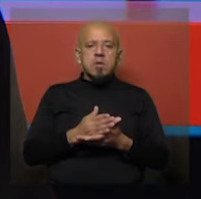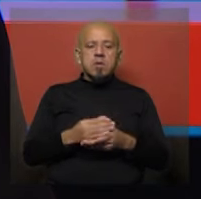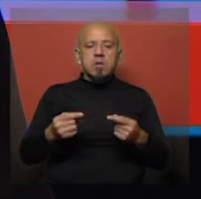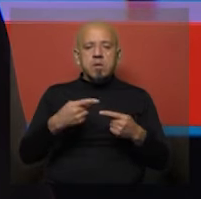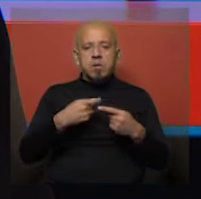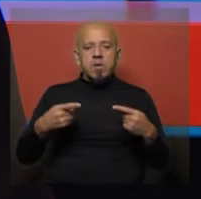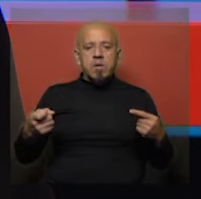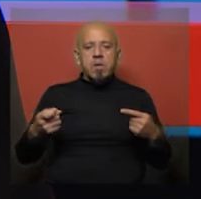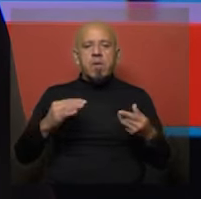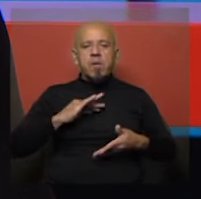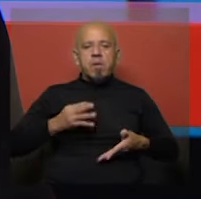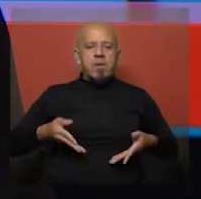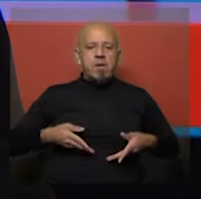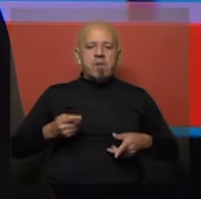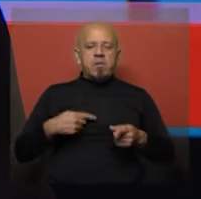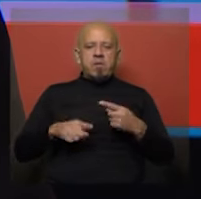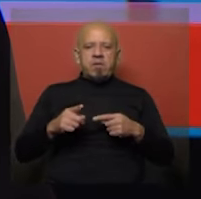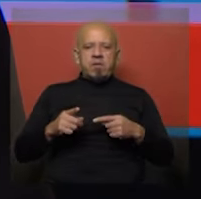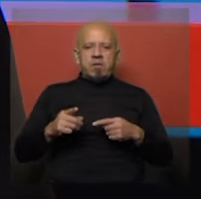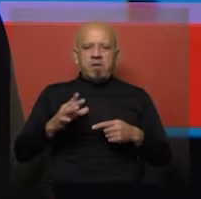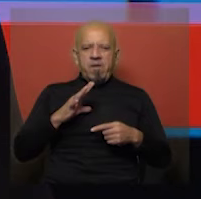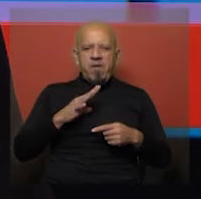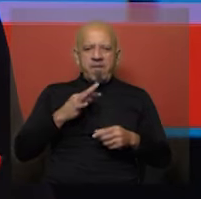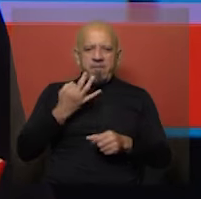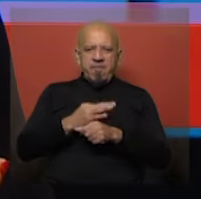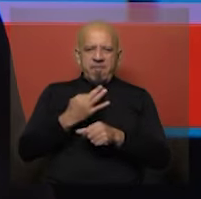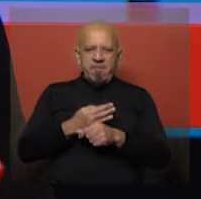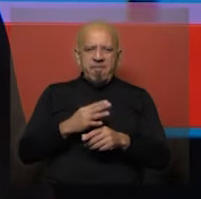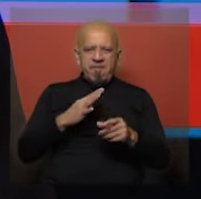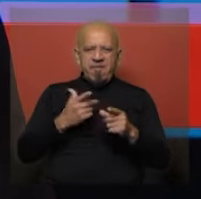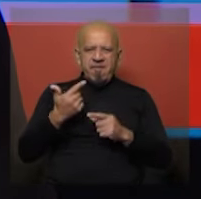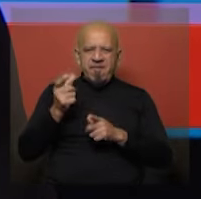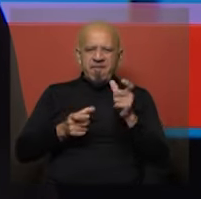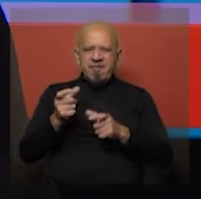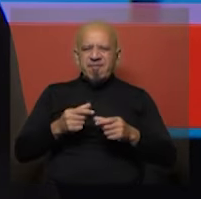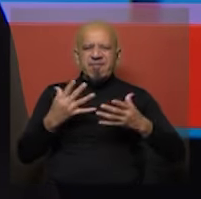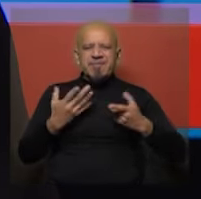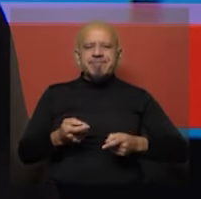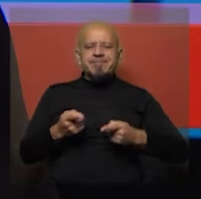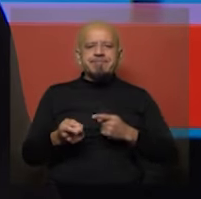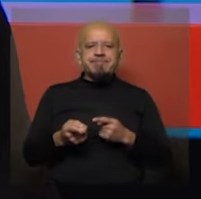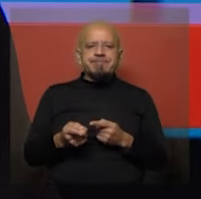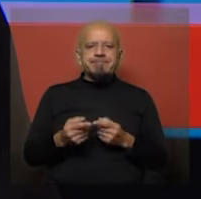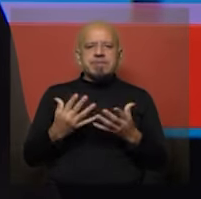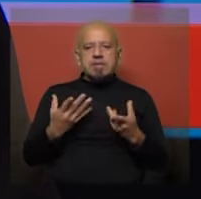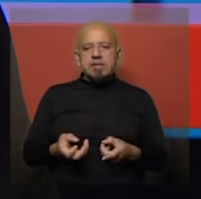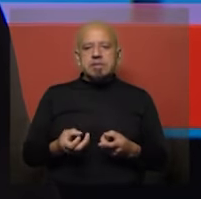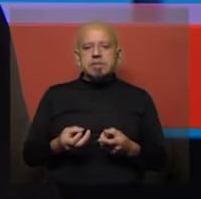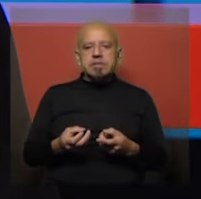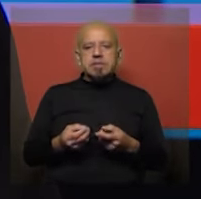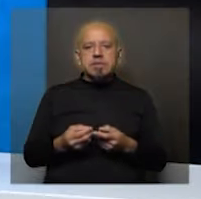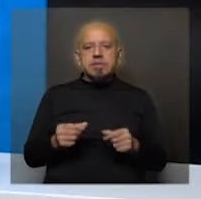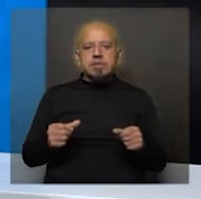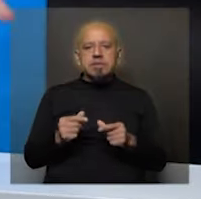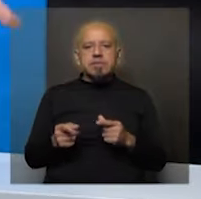género o sea formación existe tienen que ser las personas que que este que la quieran cursar